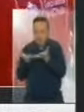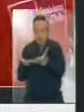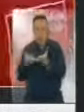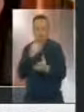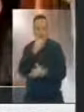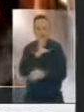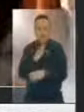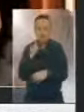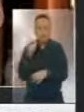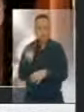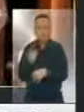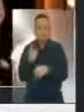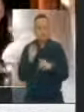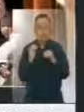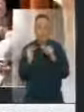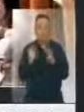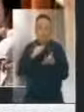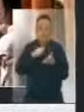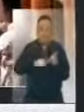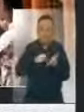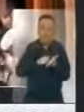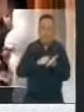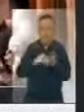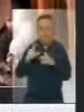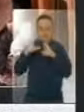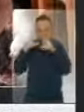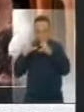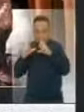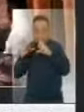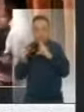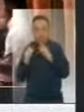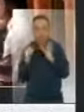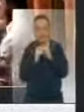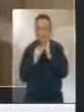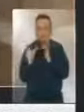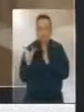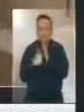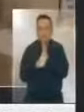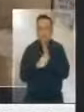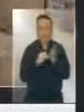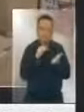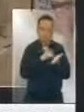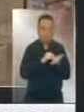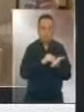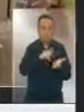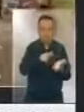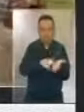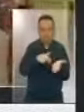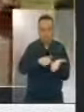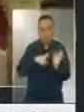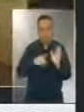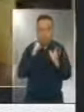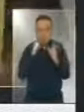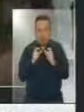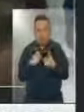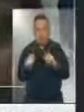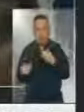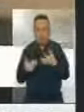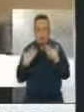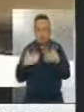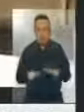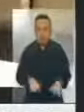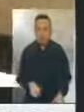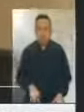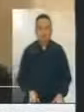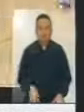solamente pidiendo eventualmente alguna firma o alguna foto del carnet de identidad a cambio para poder obviamente tener el control de aquello. Pero no hay